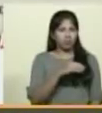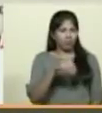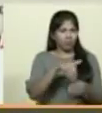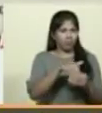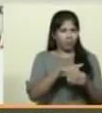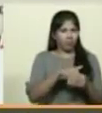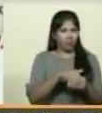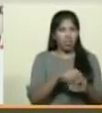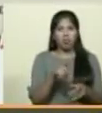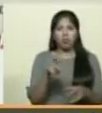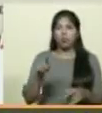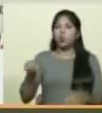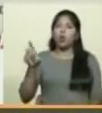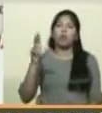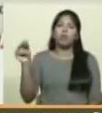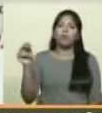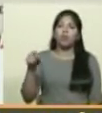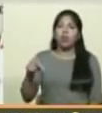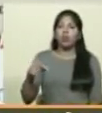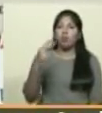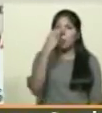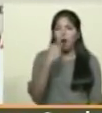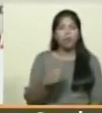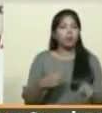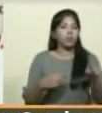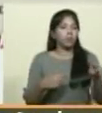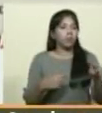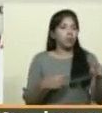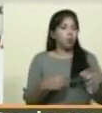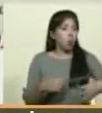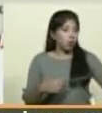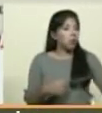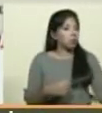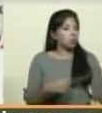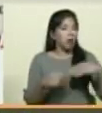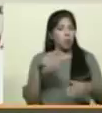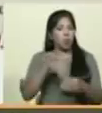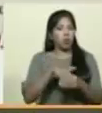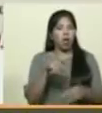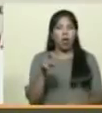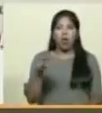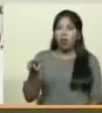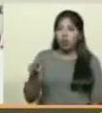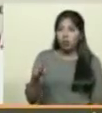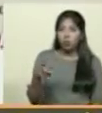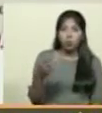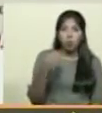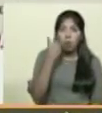condición social quienes darán lecciones de democracia a Venezuela.